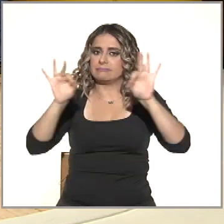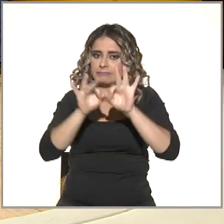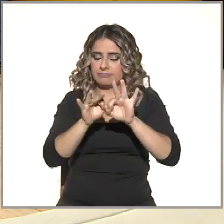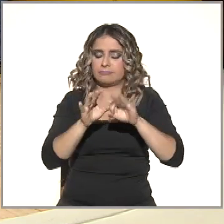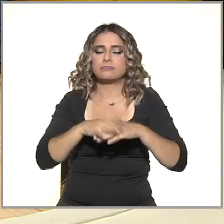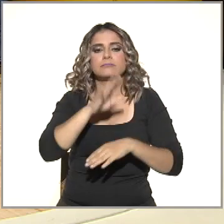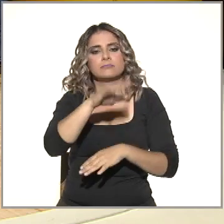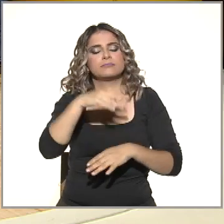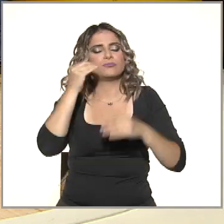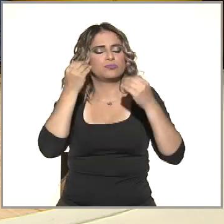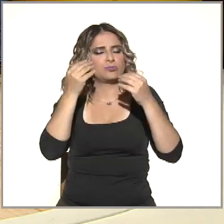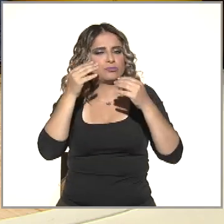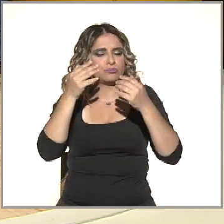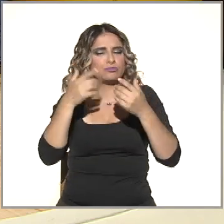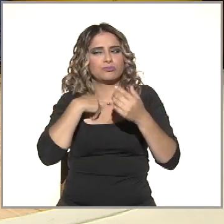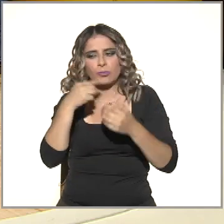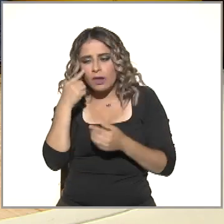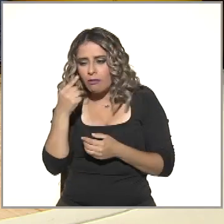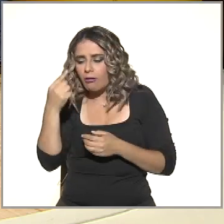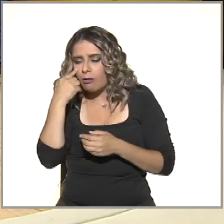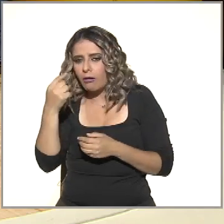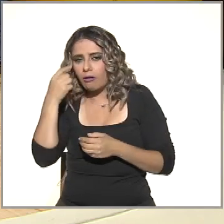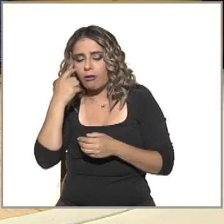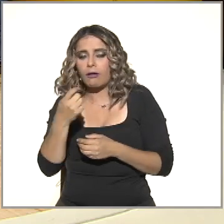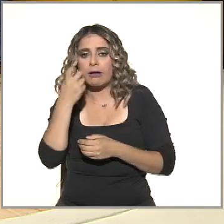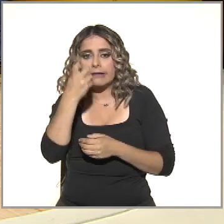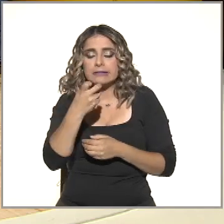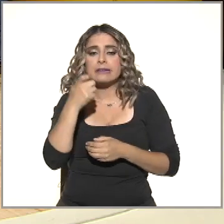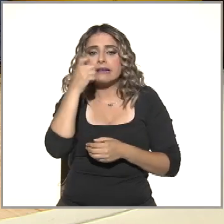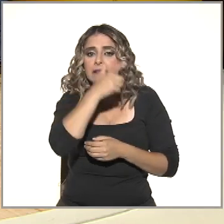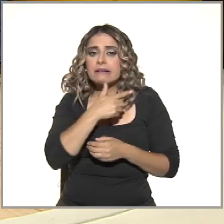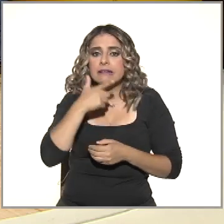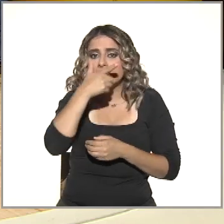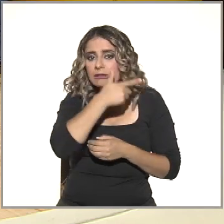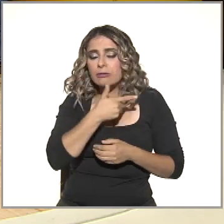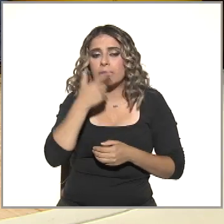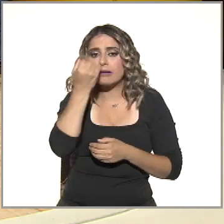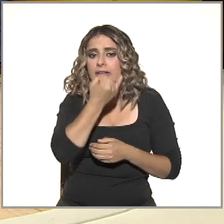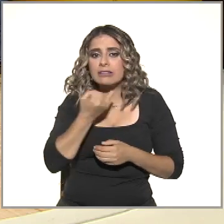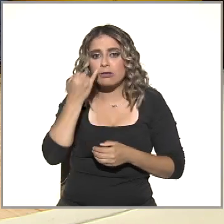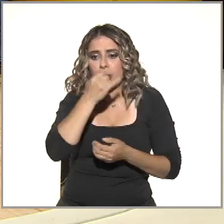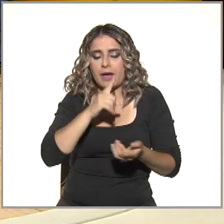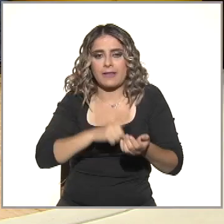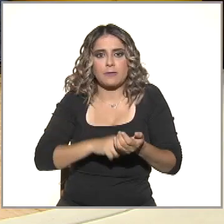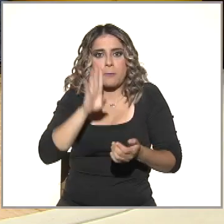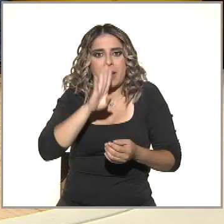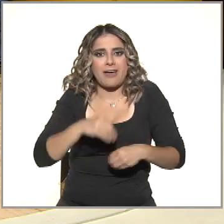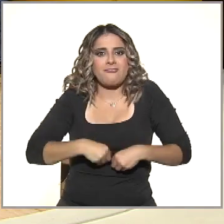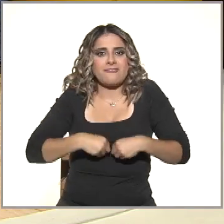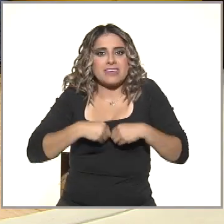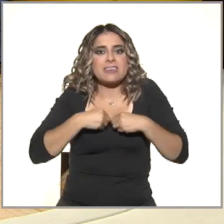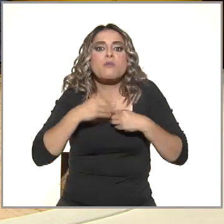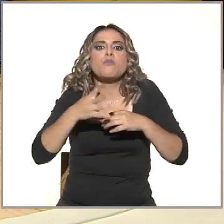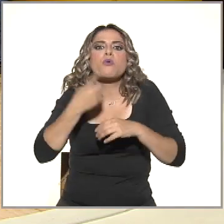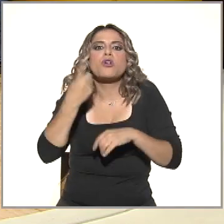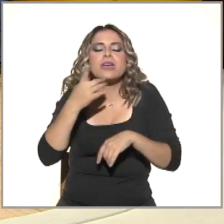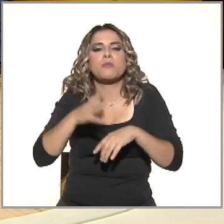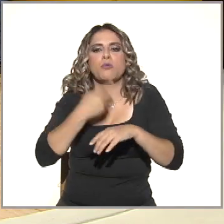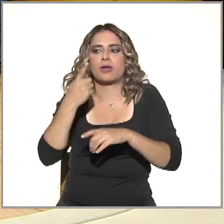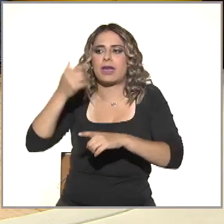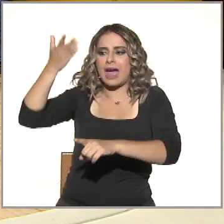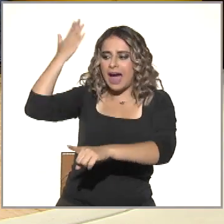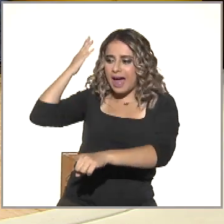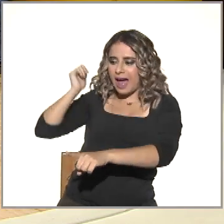hemos escuchado muchas veces que el lenguaje, pues, es algo que está vivo, que va cambiando con las eras y se